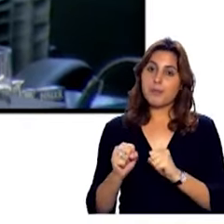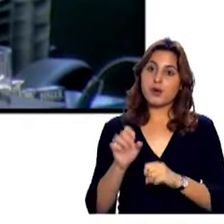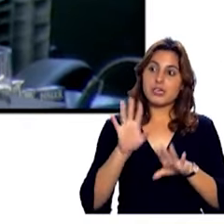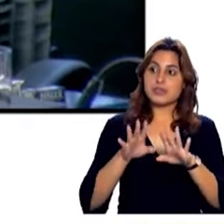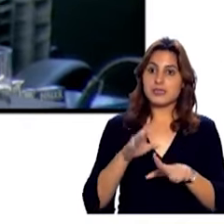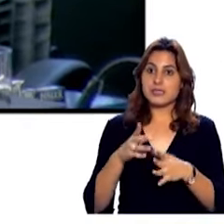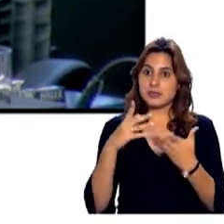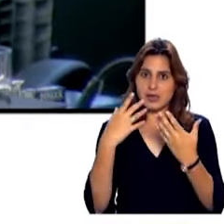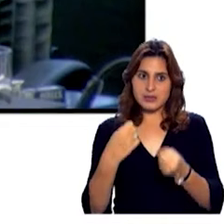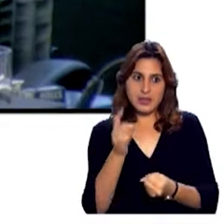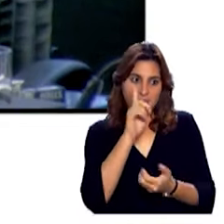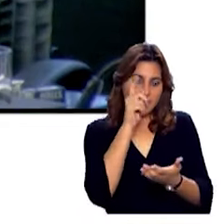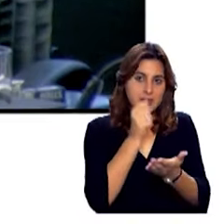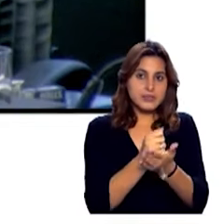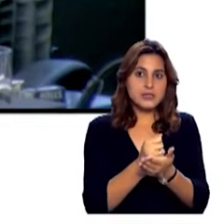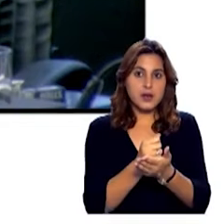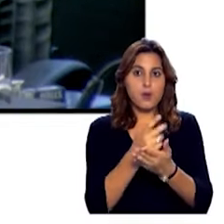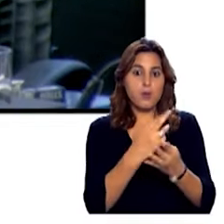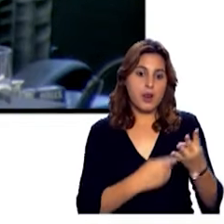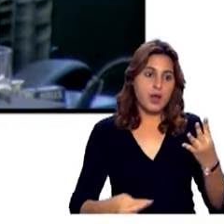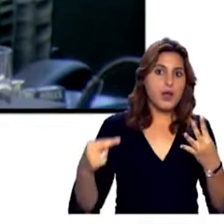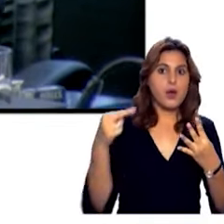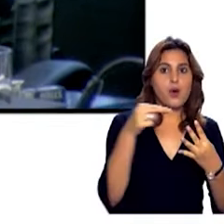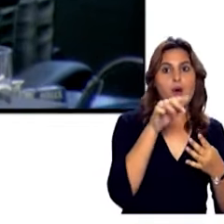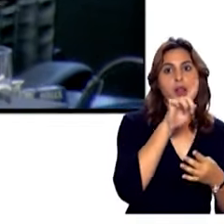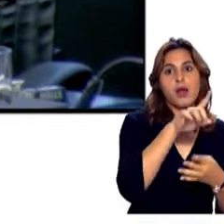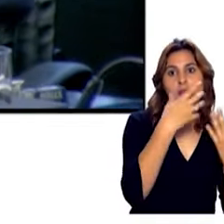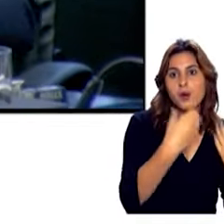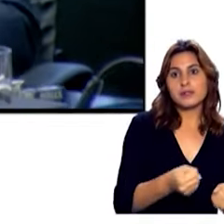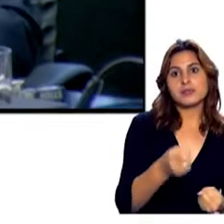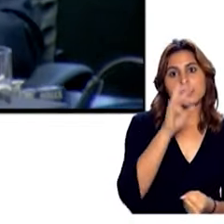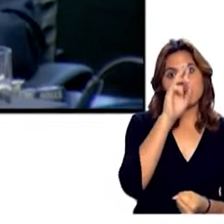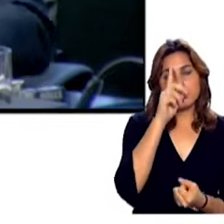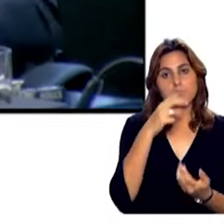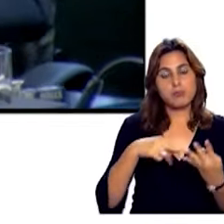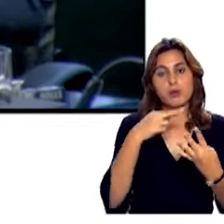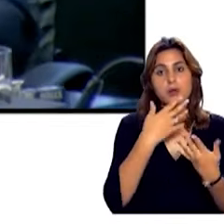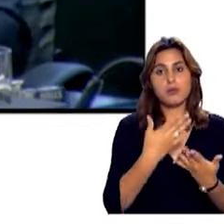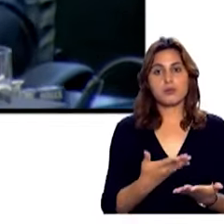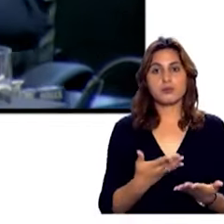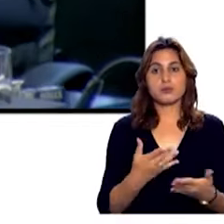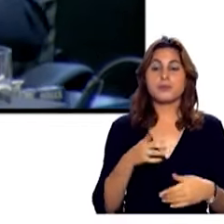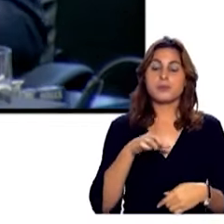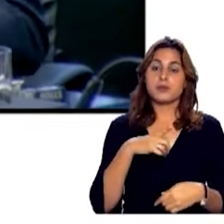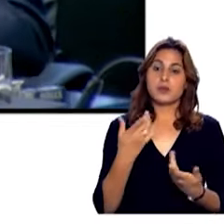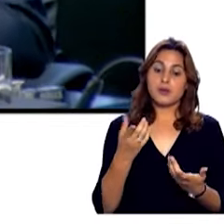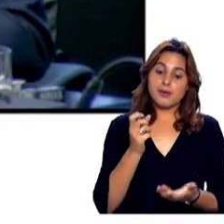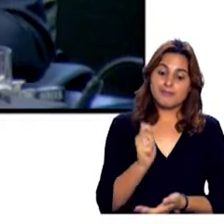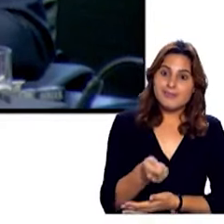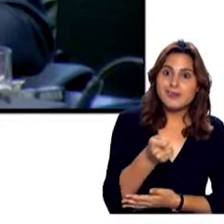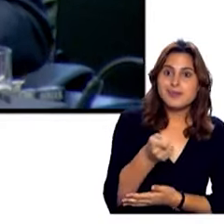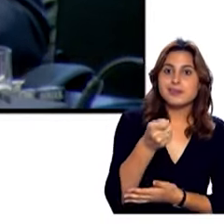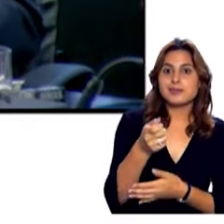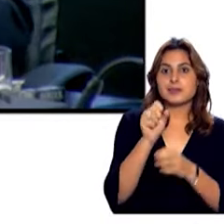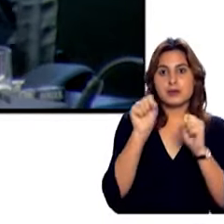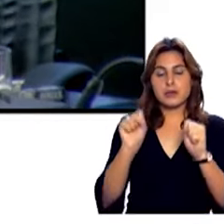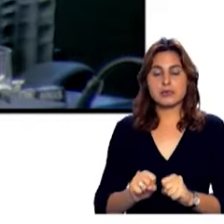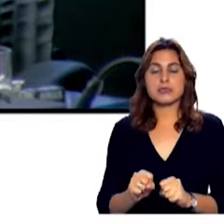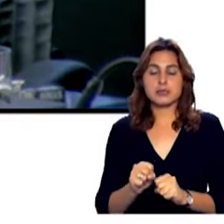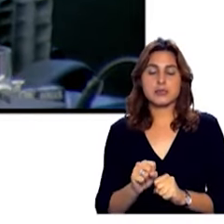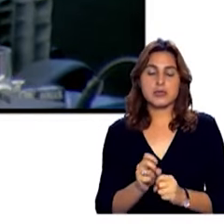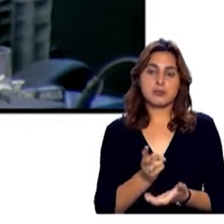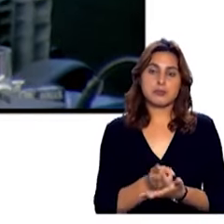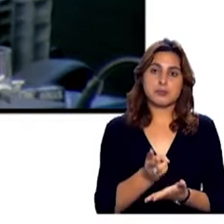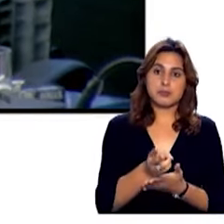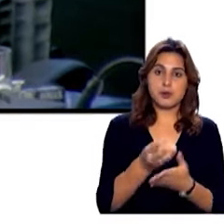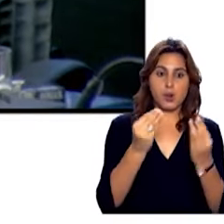admitido recurso de Una forma arbitraria por tanto Hay Un sistema tasado Hay Un sistema legalmente establecido y la